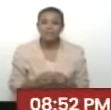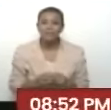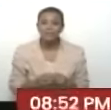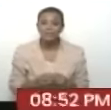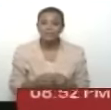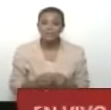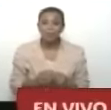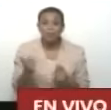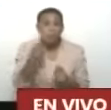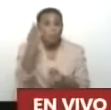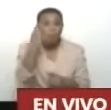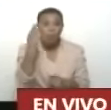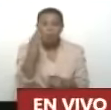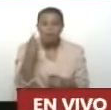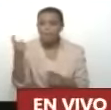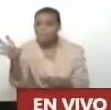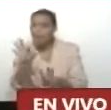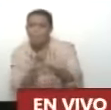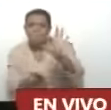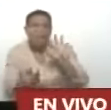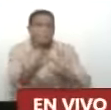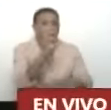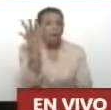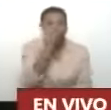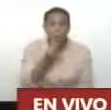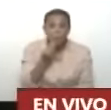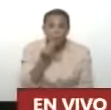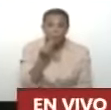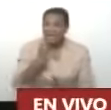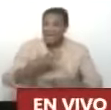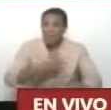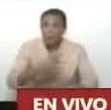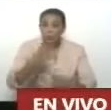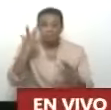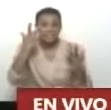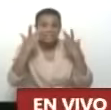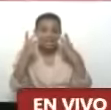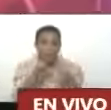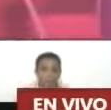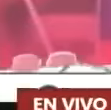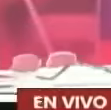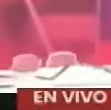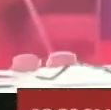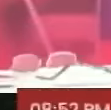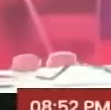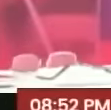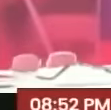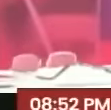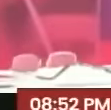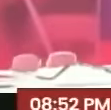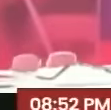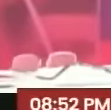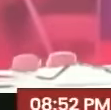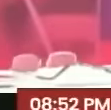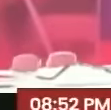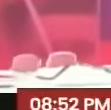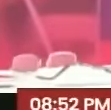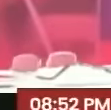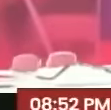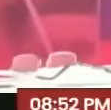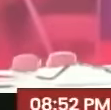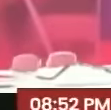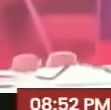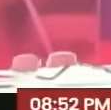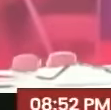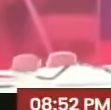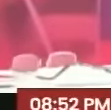Asesórate. Busca a los mejores. Jóvenes, jóvenes que entienden este mundo. Nosotros, que somos jóvenes aún, entendemos